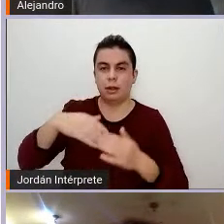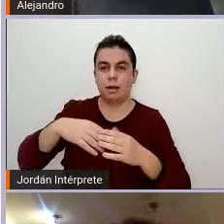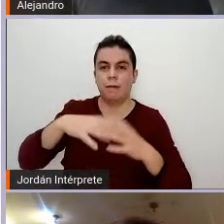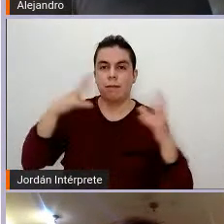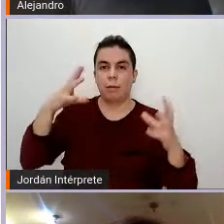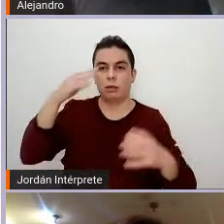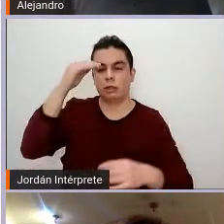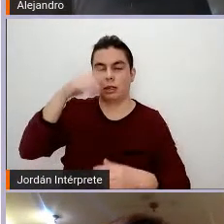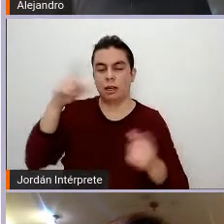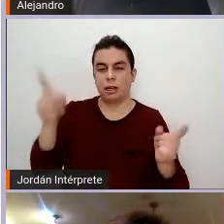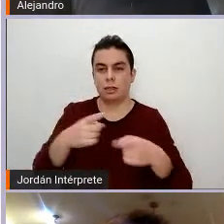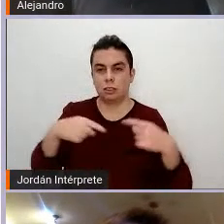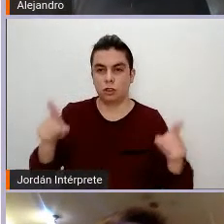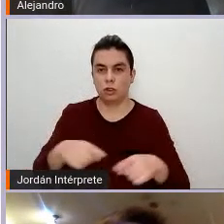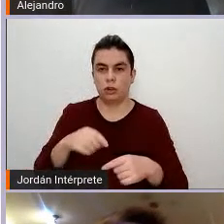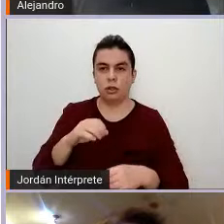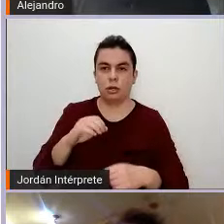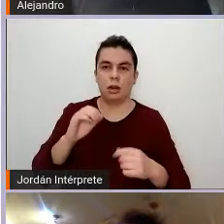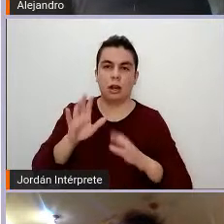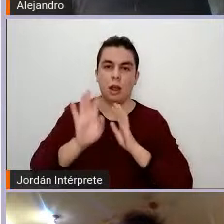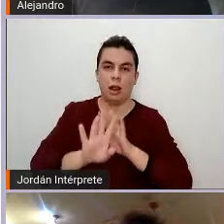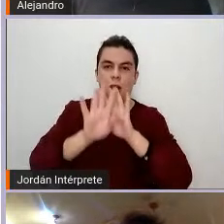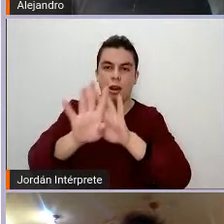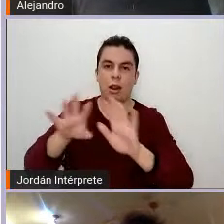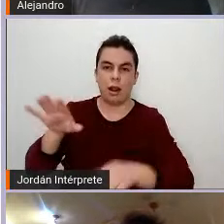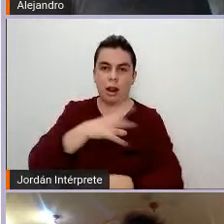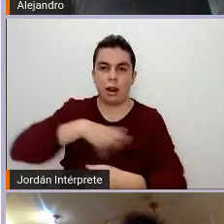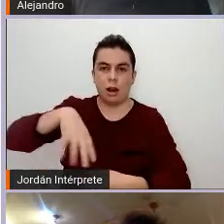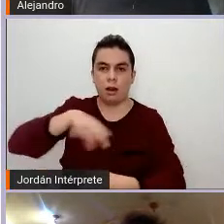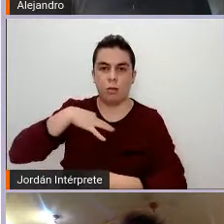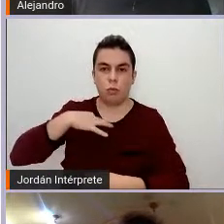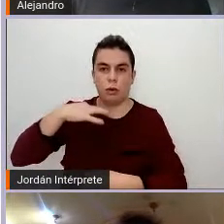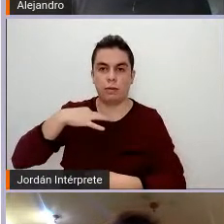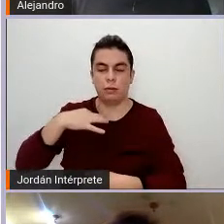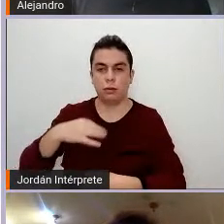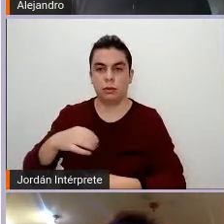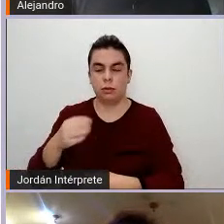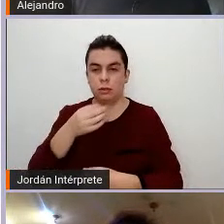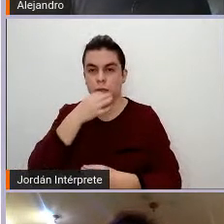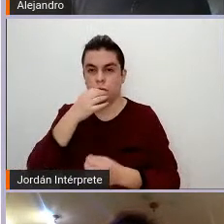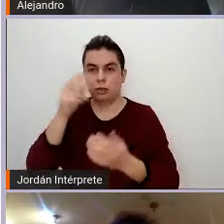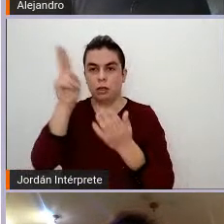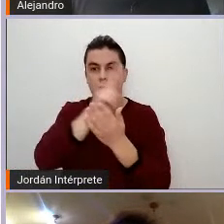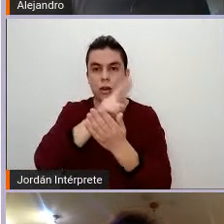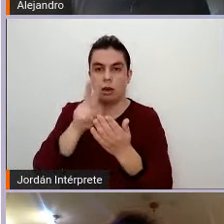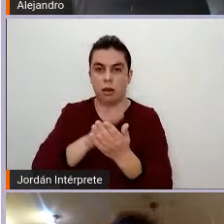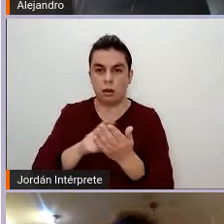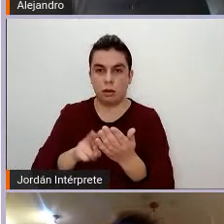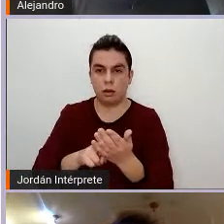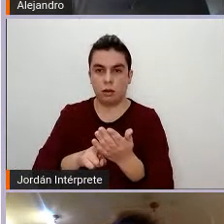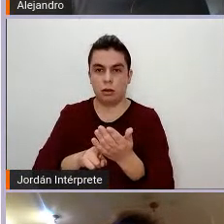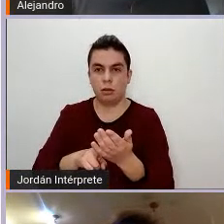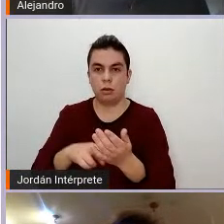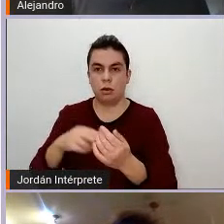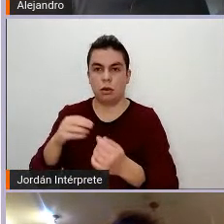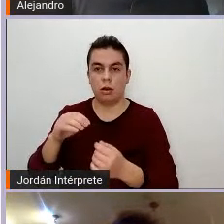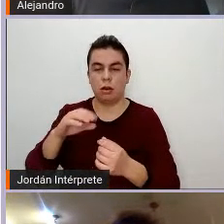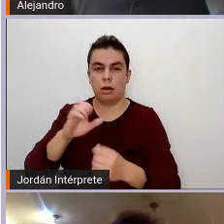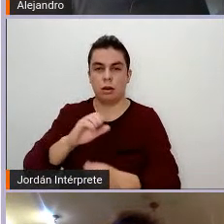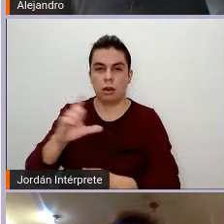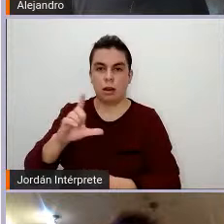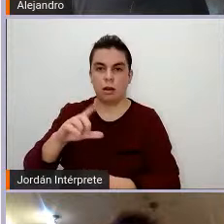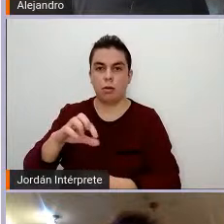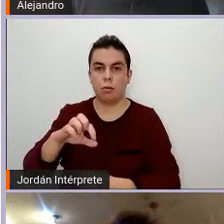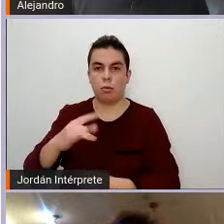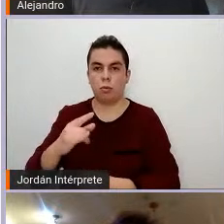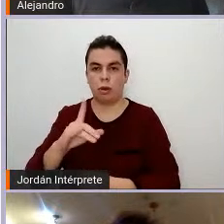En 1961, Violeta publica su musicalización del poema de Neruda titulado El Pueblo, usando una obra original